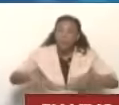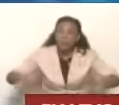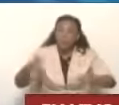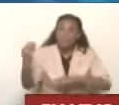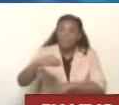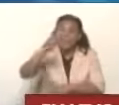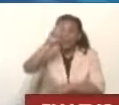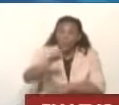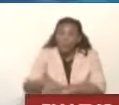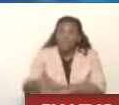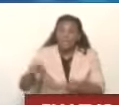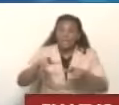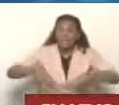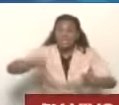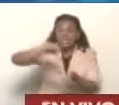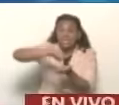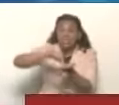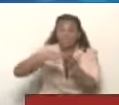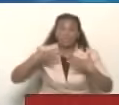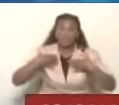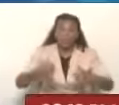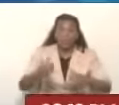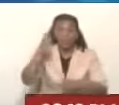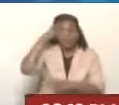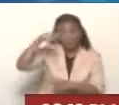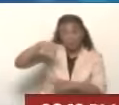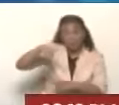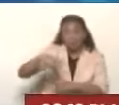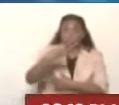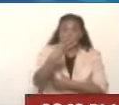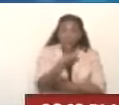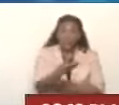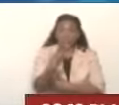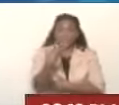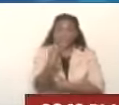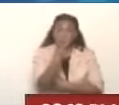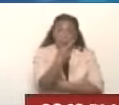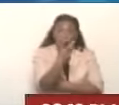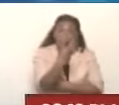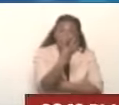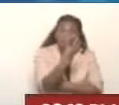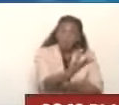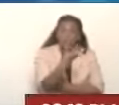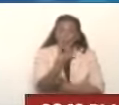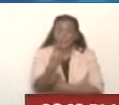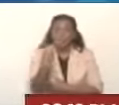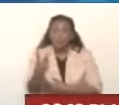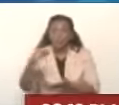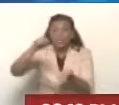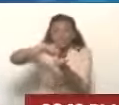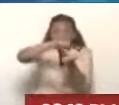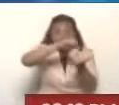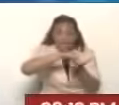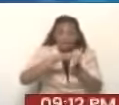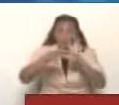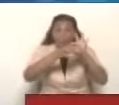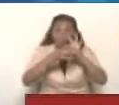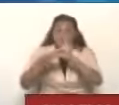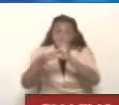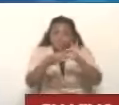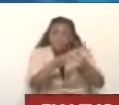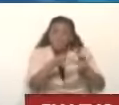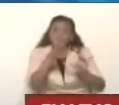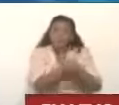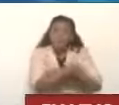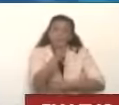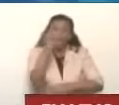más centros de salud. Que hoy tenemos, presidente, 442 centros de atención asociados a